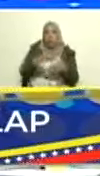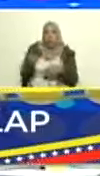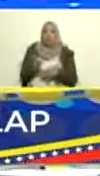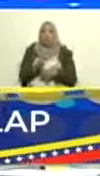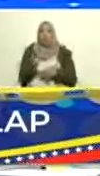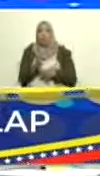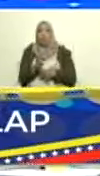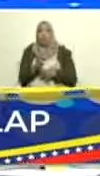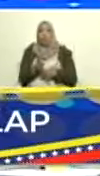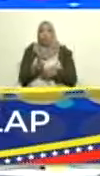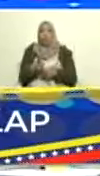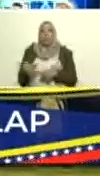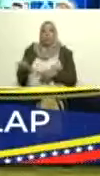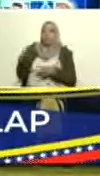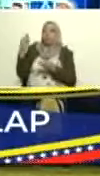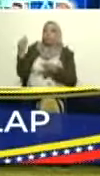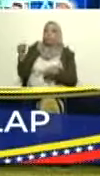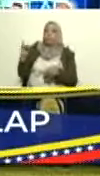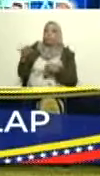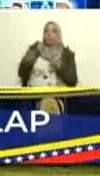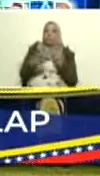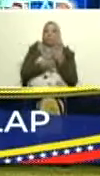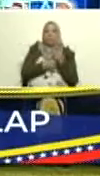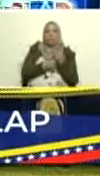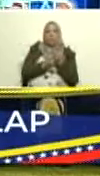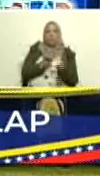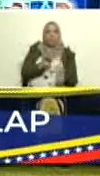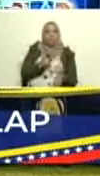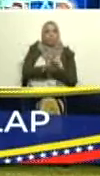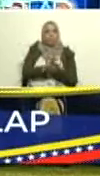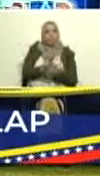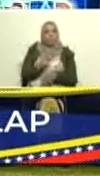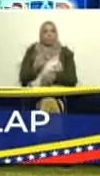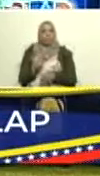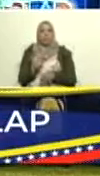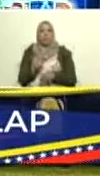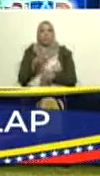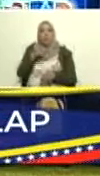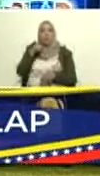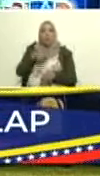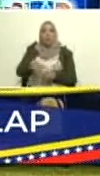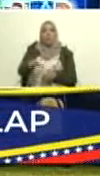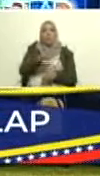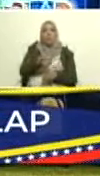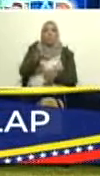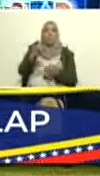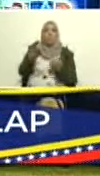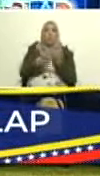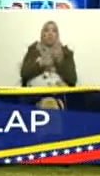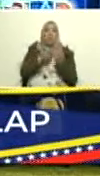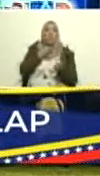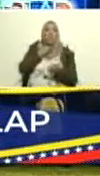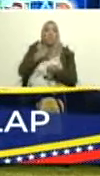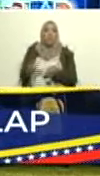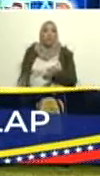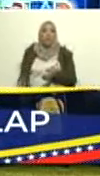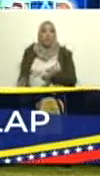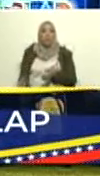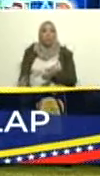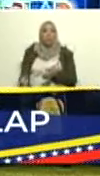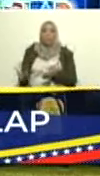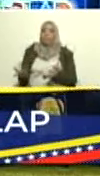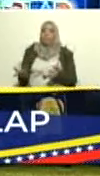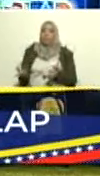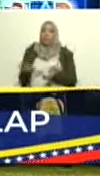Y el títere se lo dejamos sin cabeza, compadre. El pueblo derrotó al títere Guaidó, títere de los